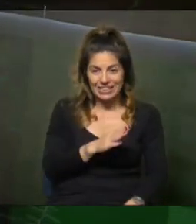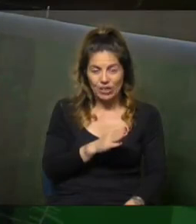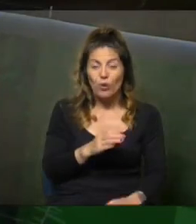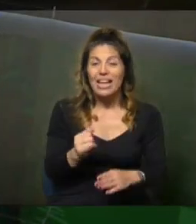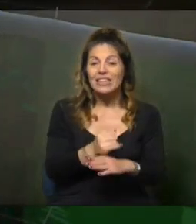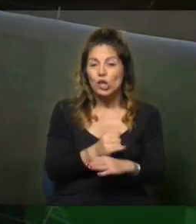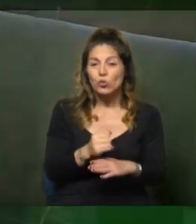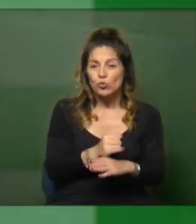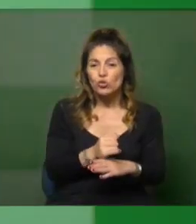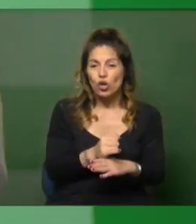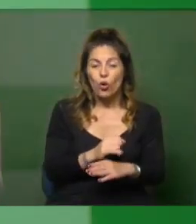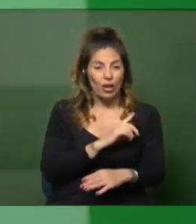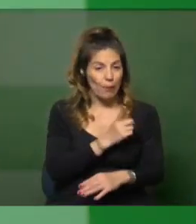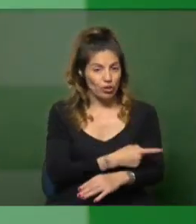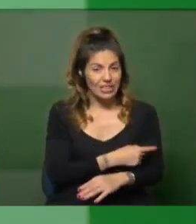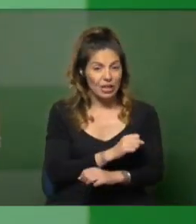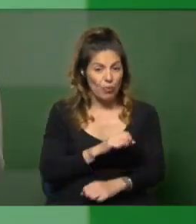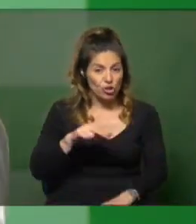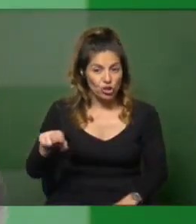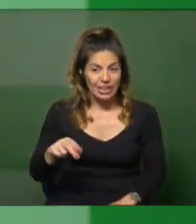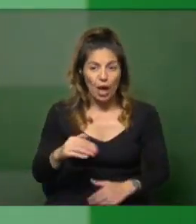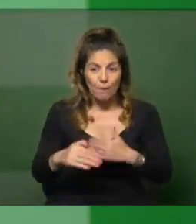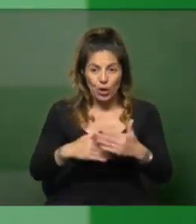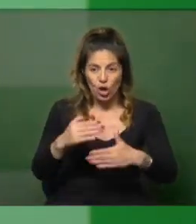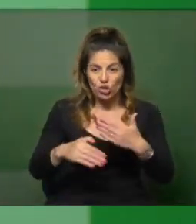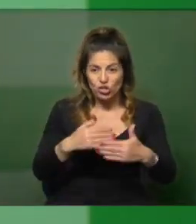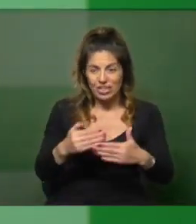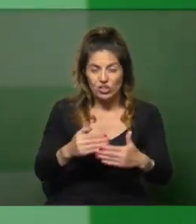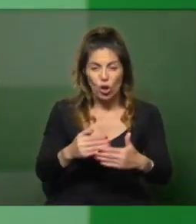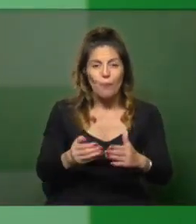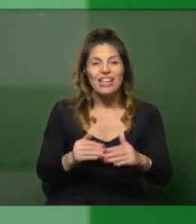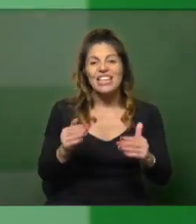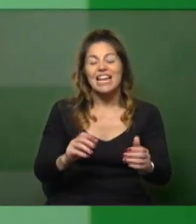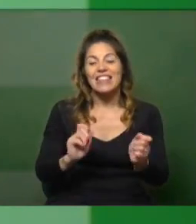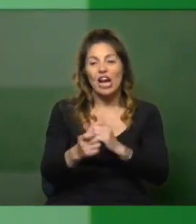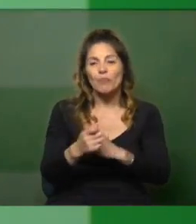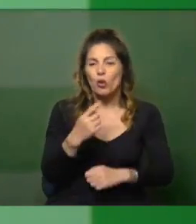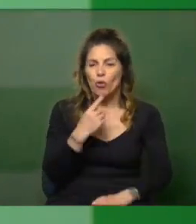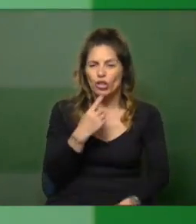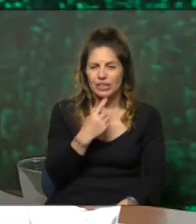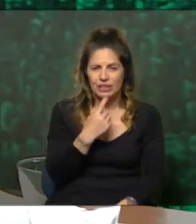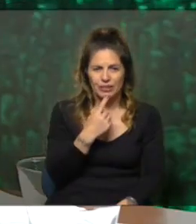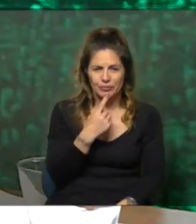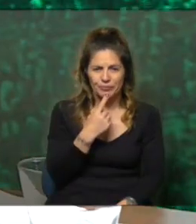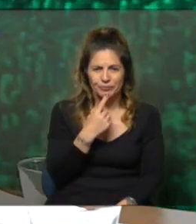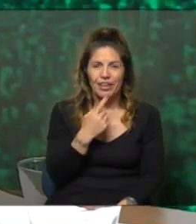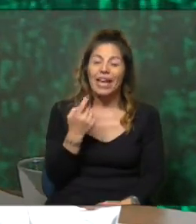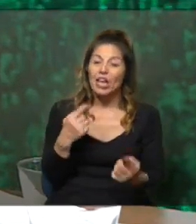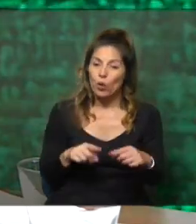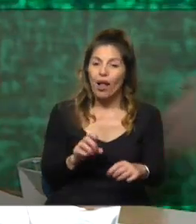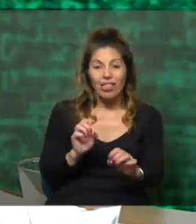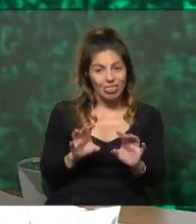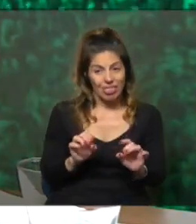potencia capaz de sostener procesos Más allá del cambio político Igual igual hizo mucho